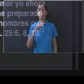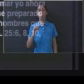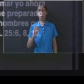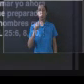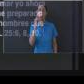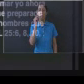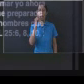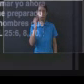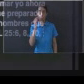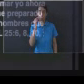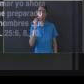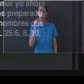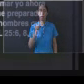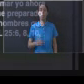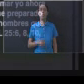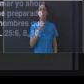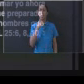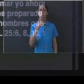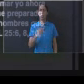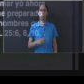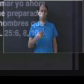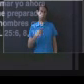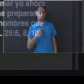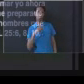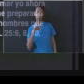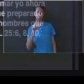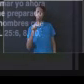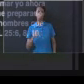el hombre dice, yo no le voy a dar nada.